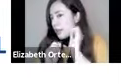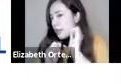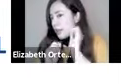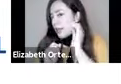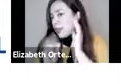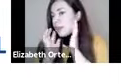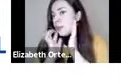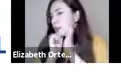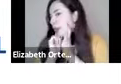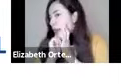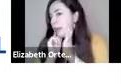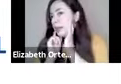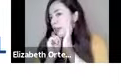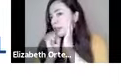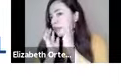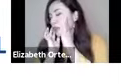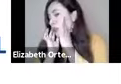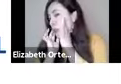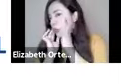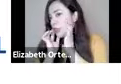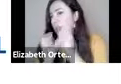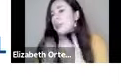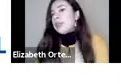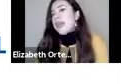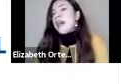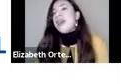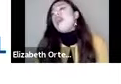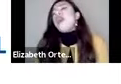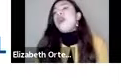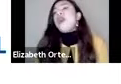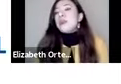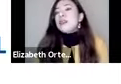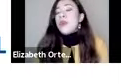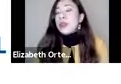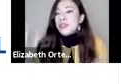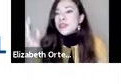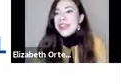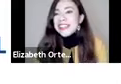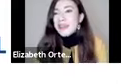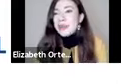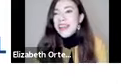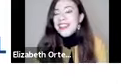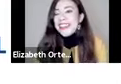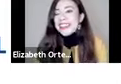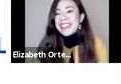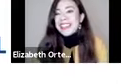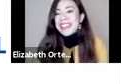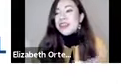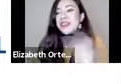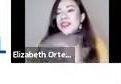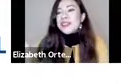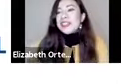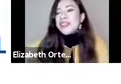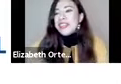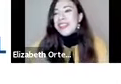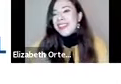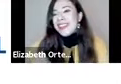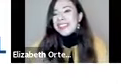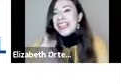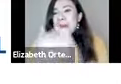mirada volteada, rotan un poquito la mirada, o de pronto cuando los van a saludar, no reconocen